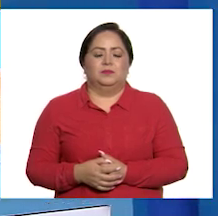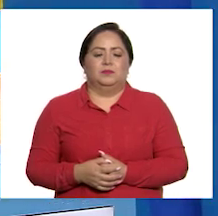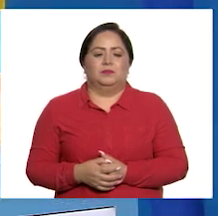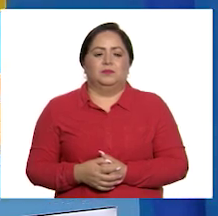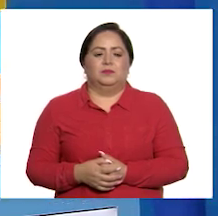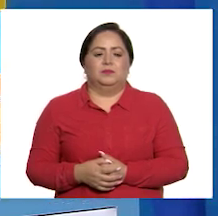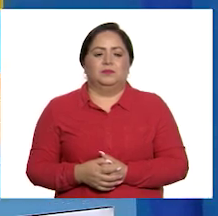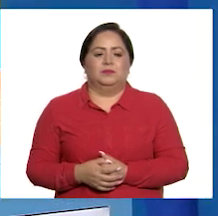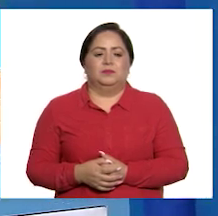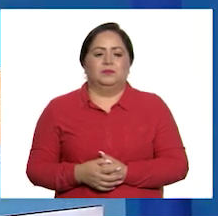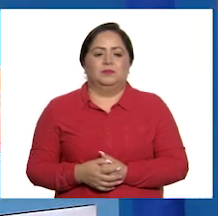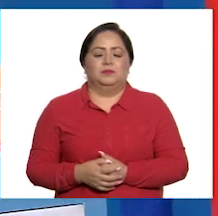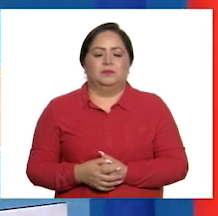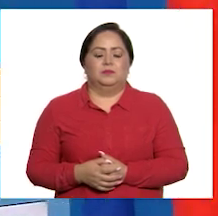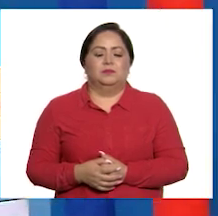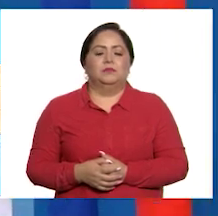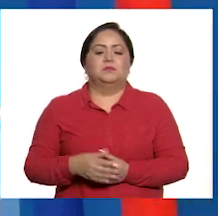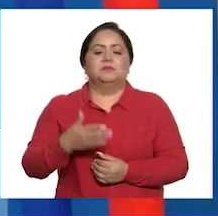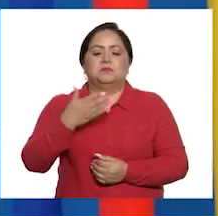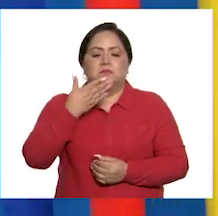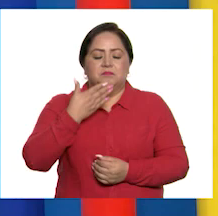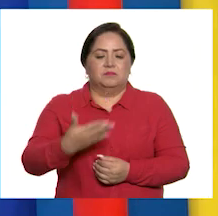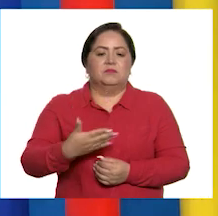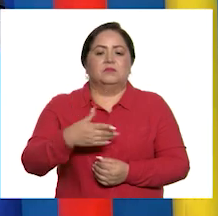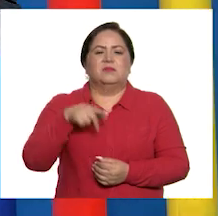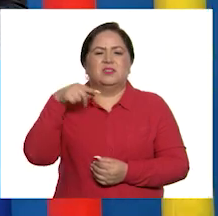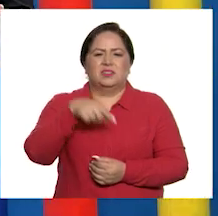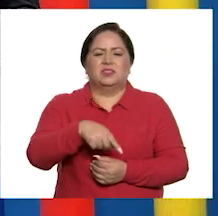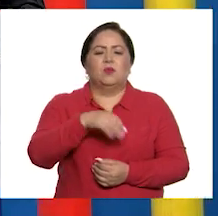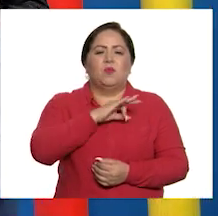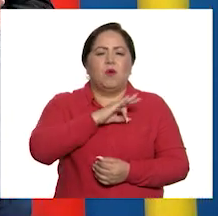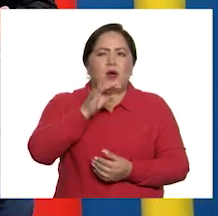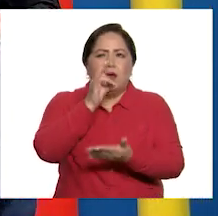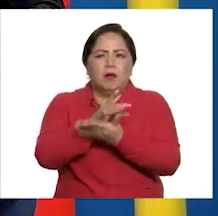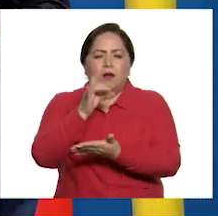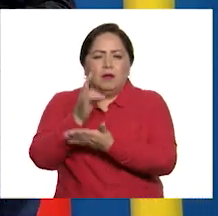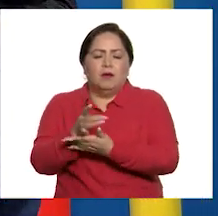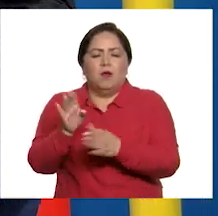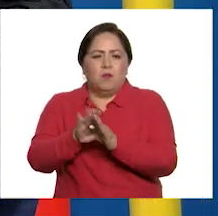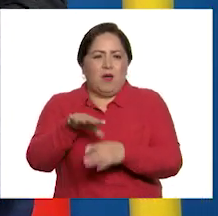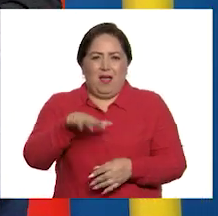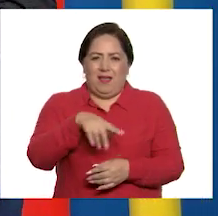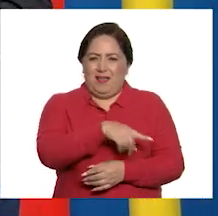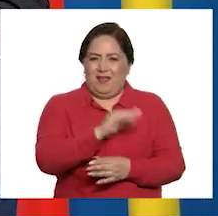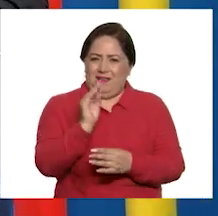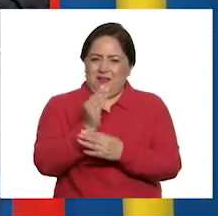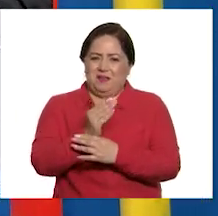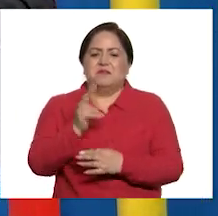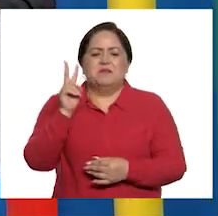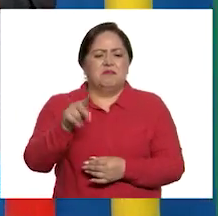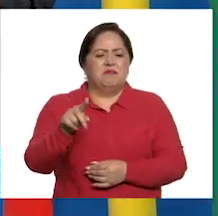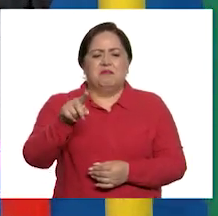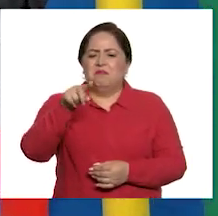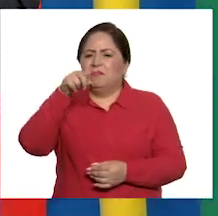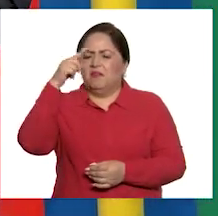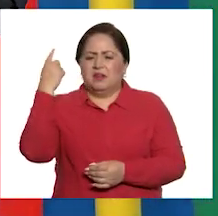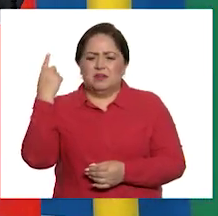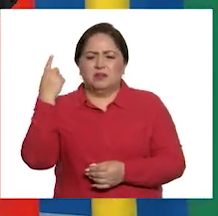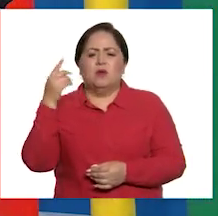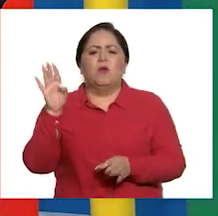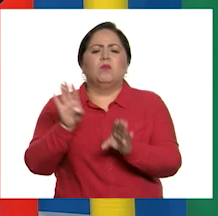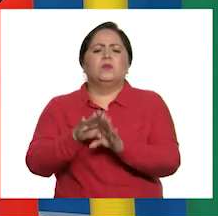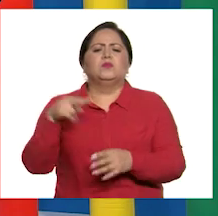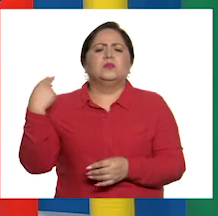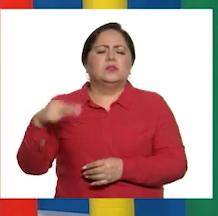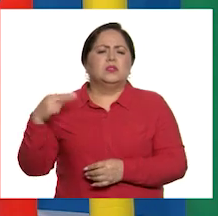un celular. Perfecto. Es un artefacto que podemos identificar, como ya identificó Ale, muy fácilmente. Sí. ¿Cómo se llama